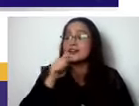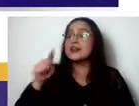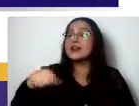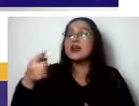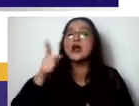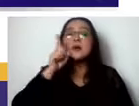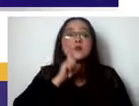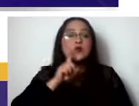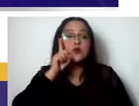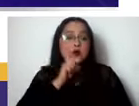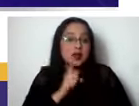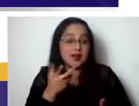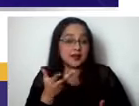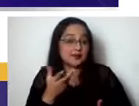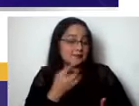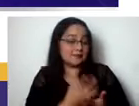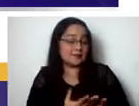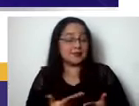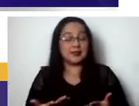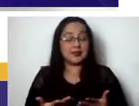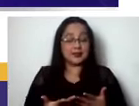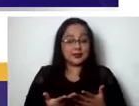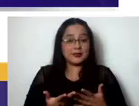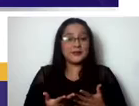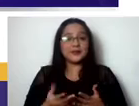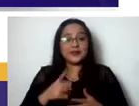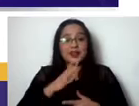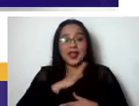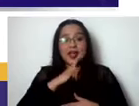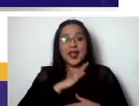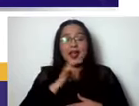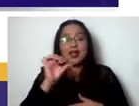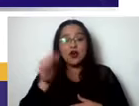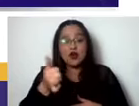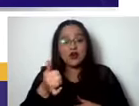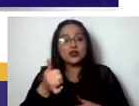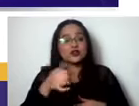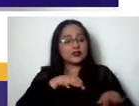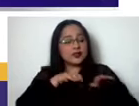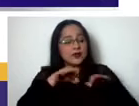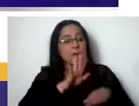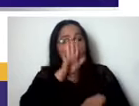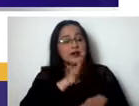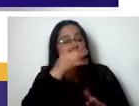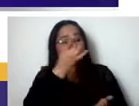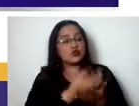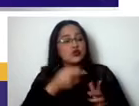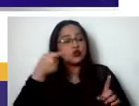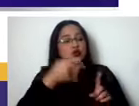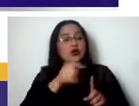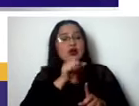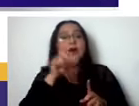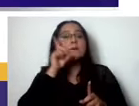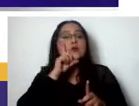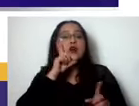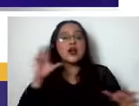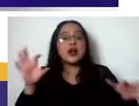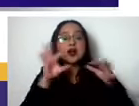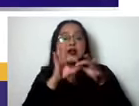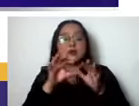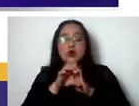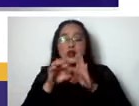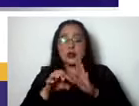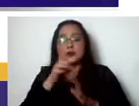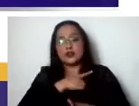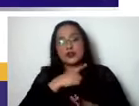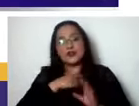hay un montón de también otros trabajos que están feminizados, porque tienen que ver con el cuidado, como la docencia, por